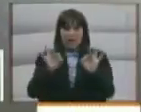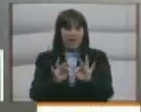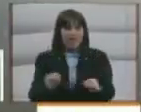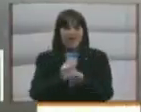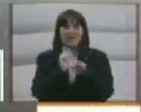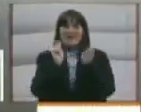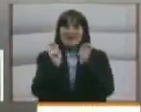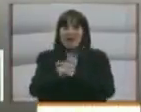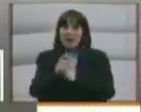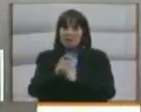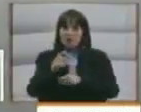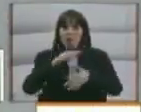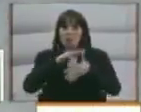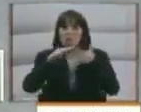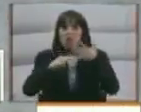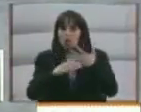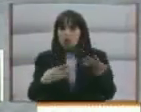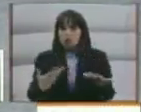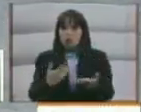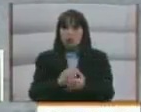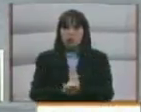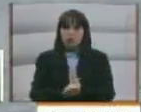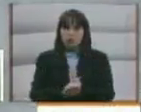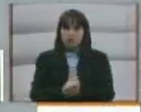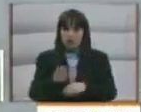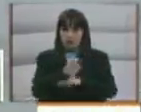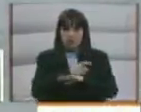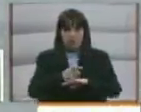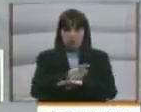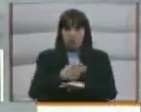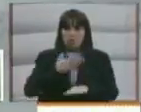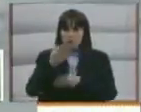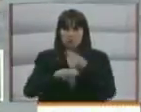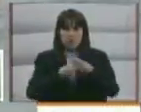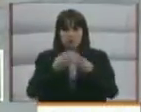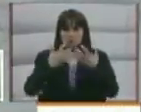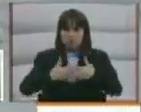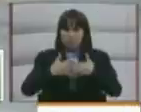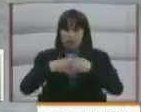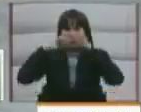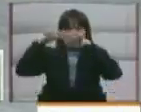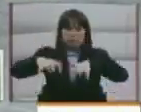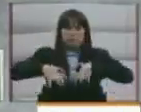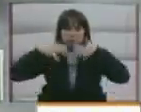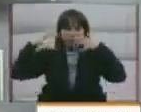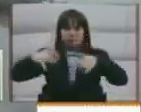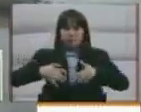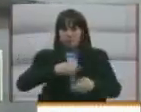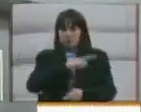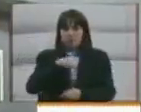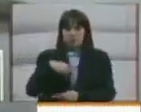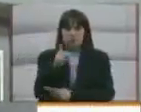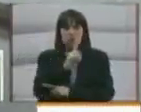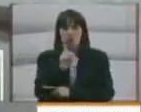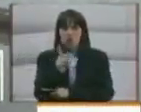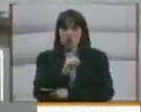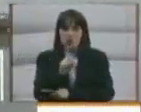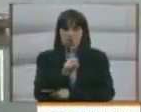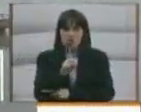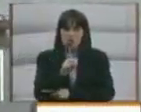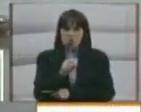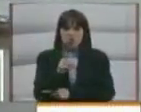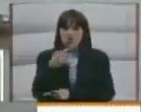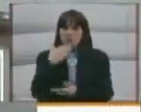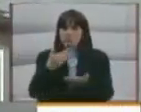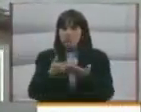Que eso lo puede hacer el mismo gobierno. El gobierno tiene máquinas, tiene dragas y tiene cosas. Nosotros no. Estamos